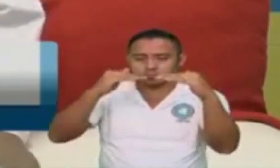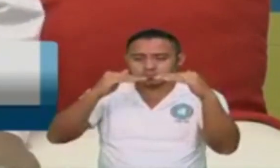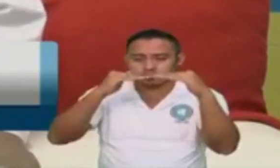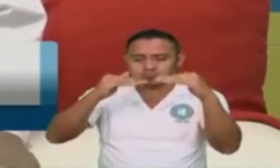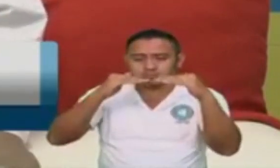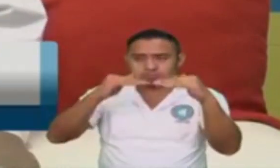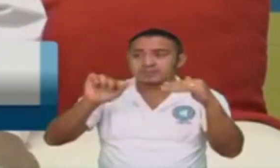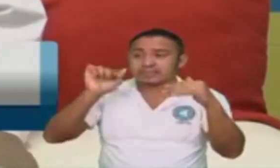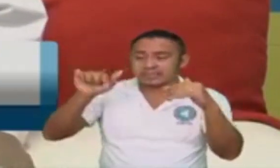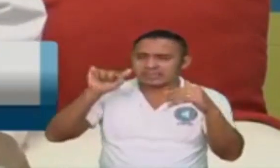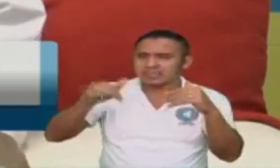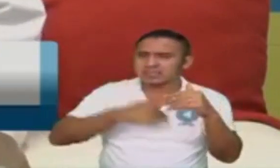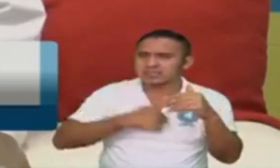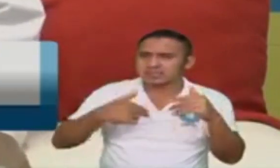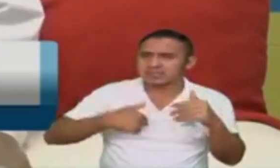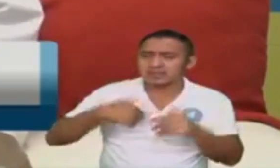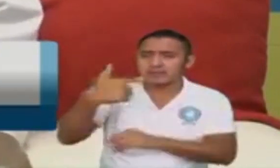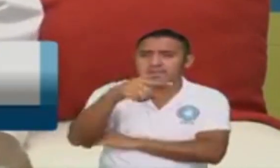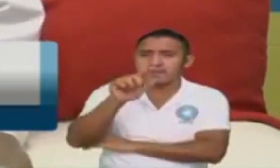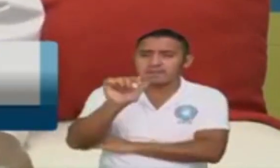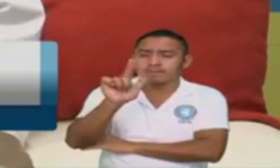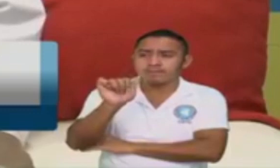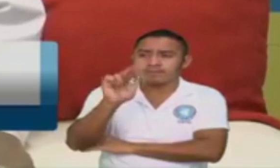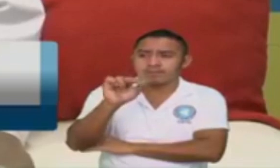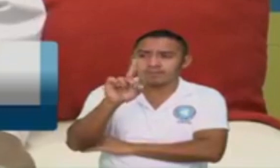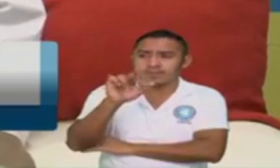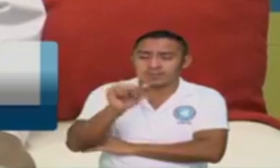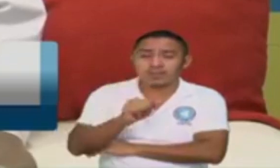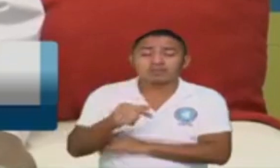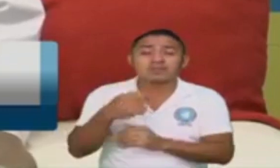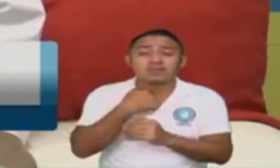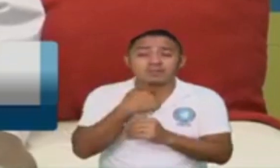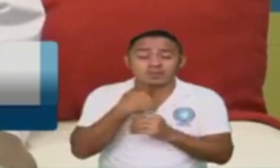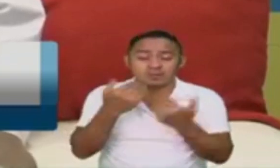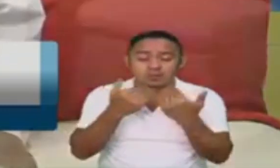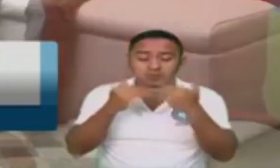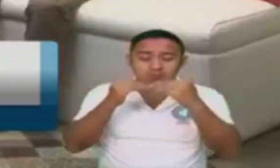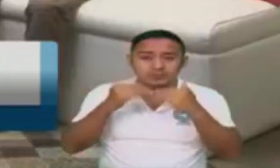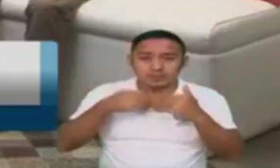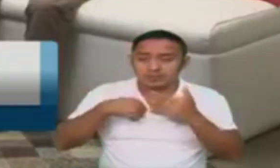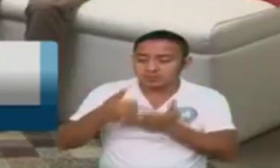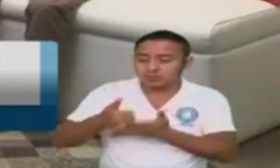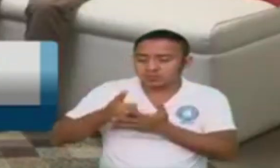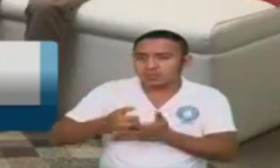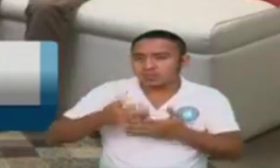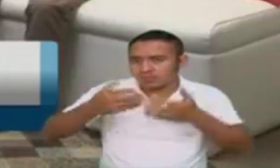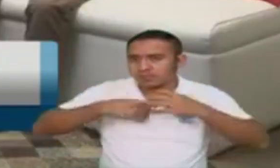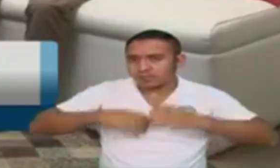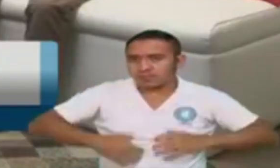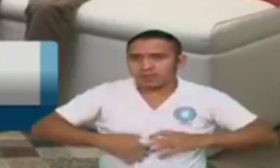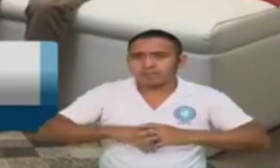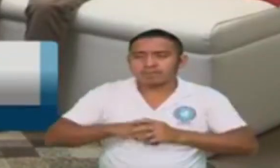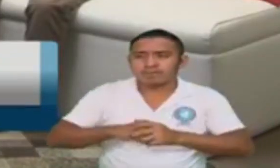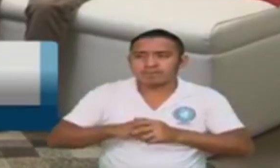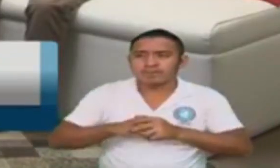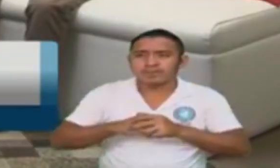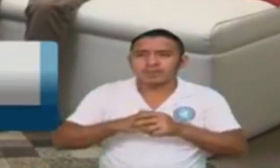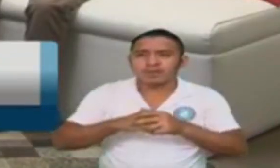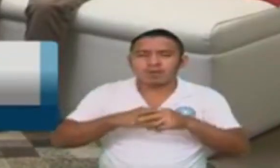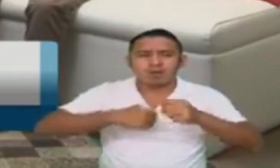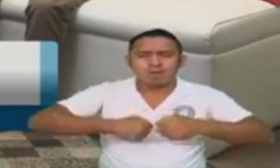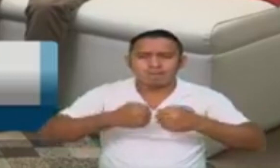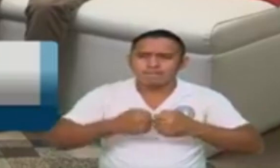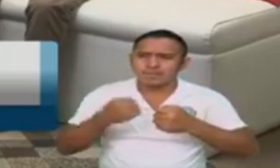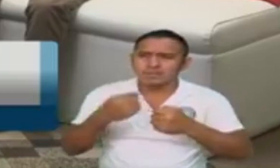función es producir hormonas que participan en el metabolismo del cuerpo. Algunas personas pueden confundirla con la manzana de Adán, ¿no? De Adán,